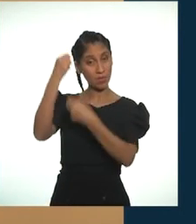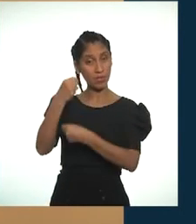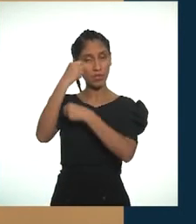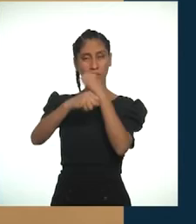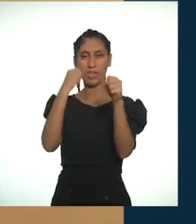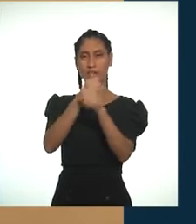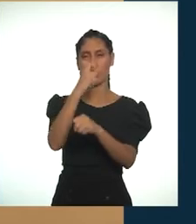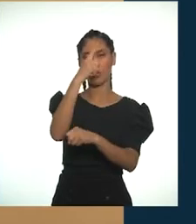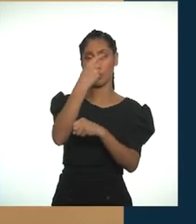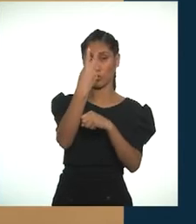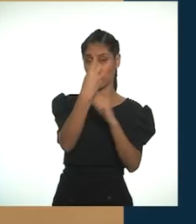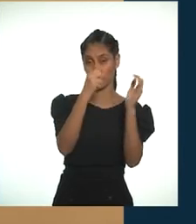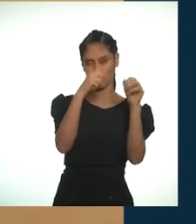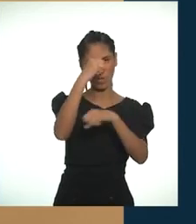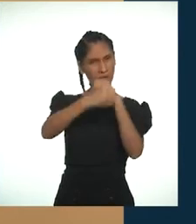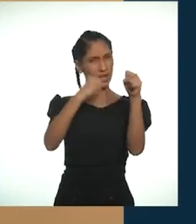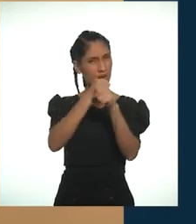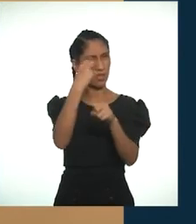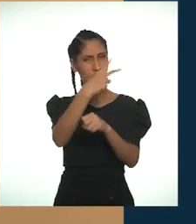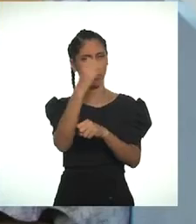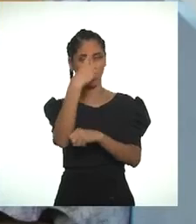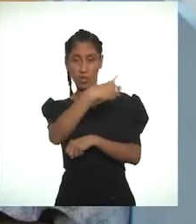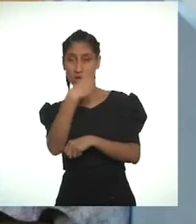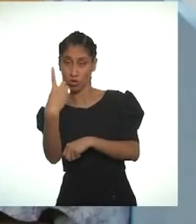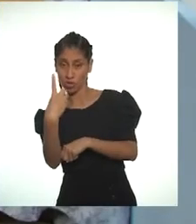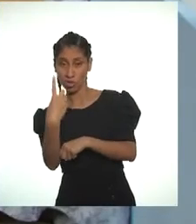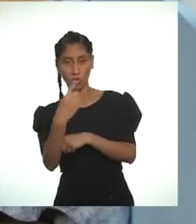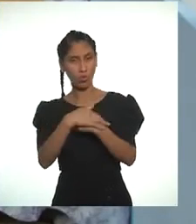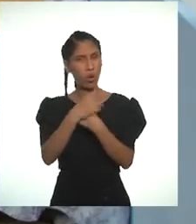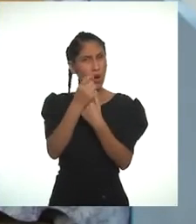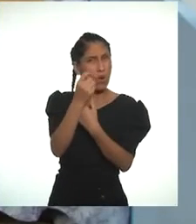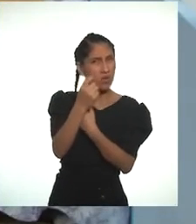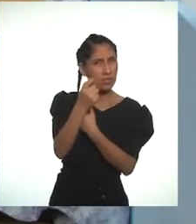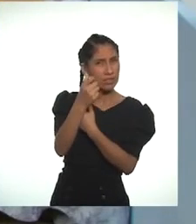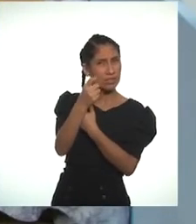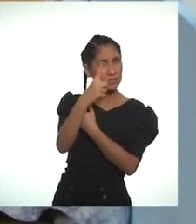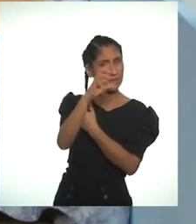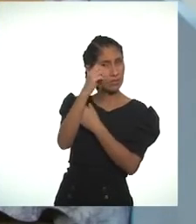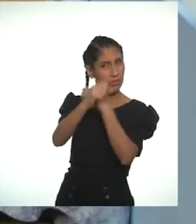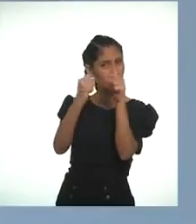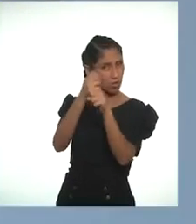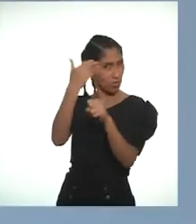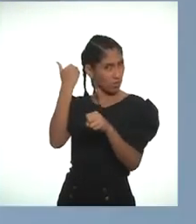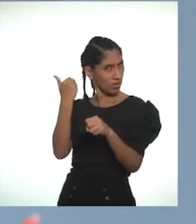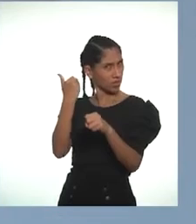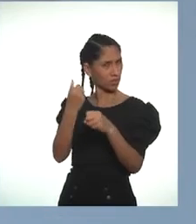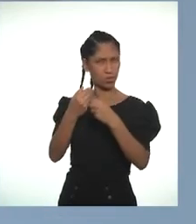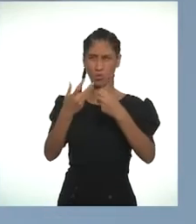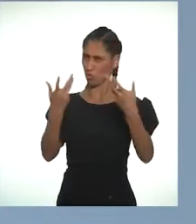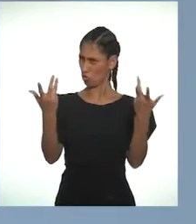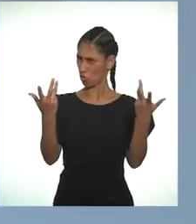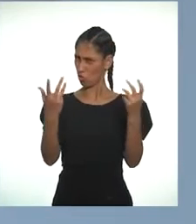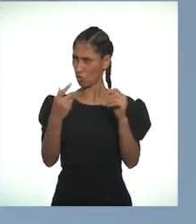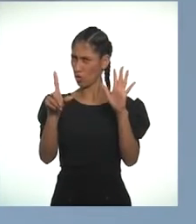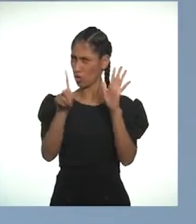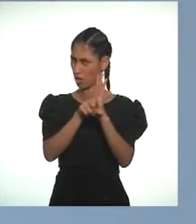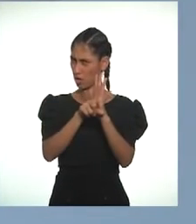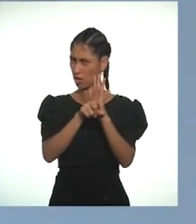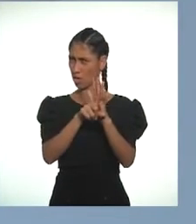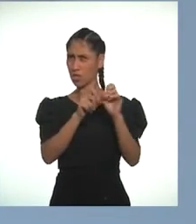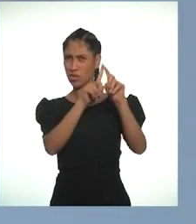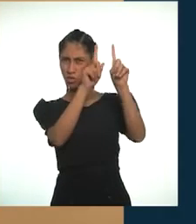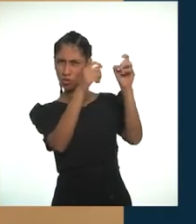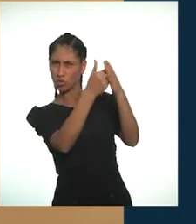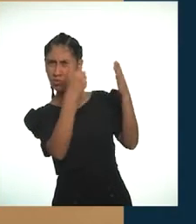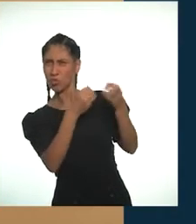establecida en el año 2011. ¡Hace tan solo 10 años! ¿Cómo funciona la ley de consulta